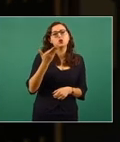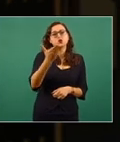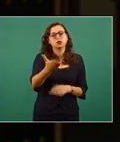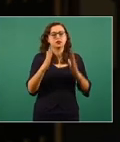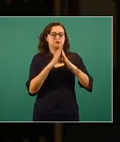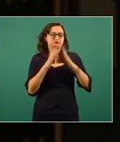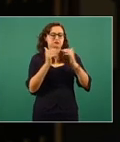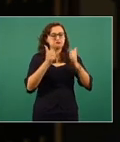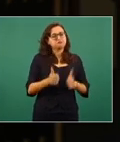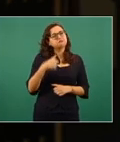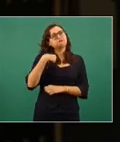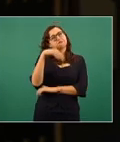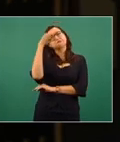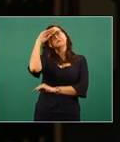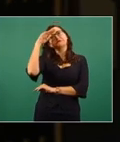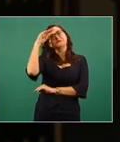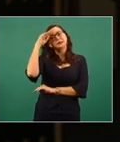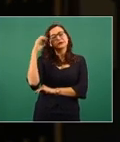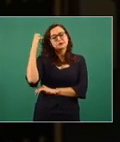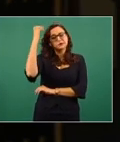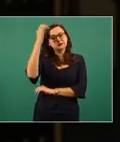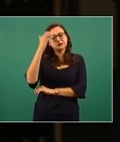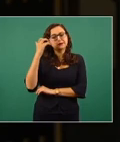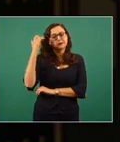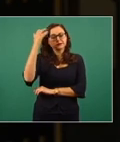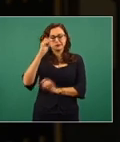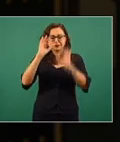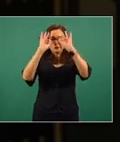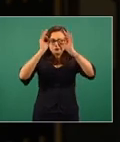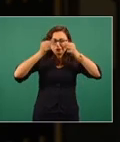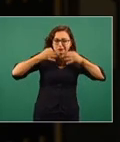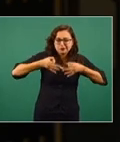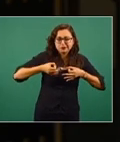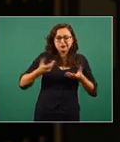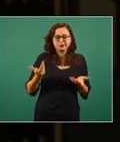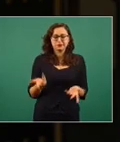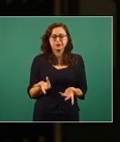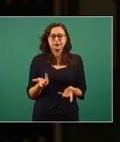expresión en el quechua milenario, en el quechua de los incas. Tupanán Chizcámar. Hasta volver a vernos.